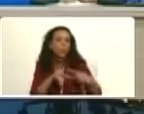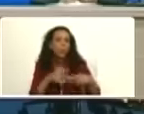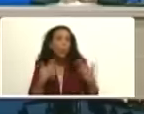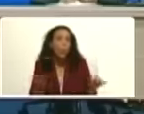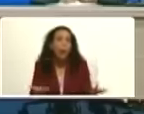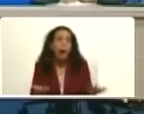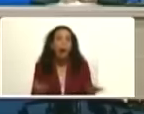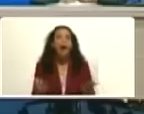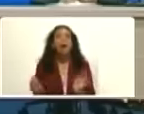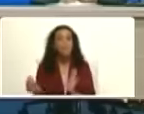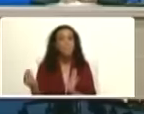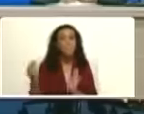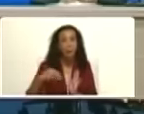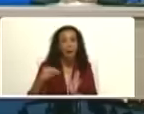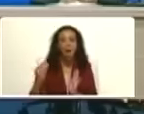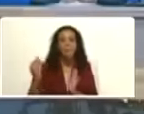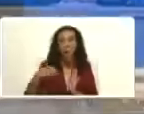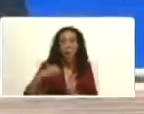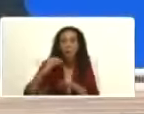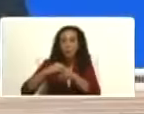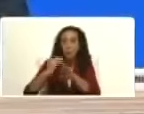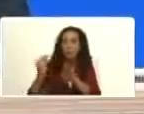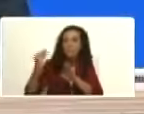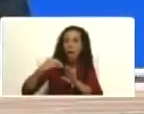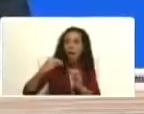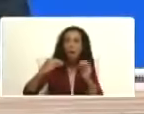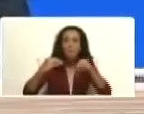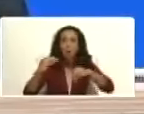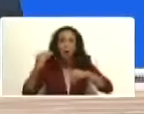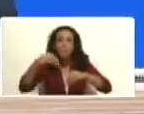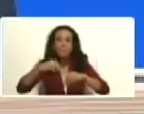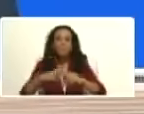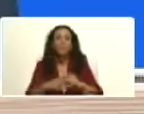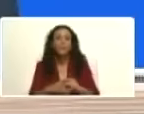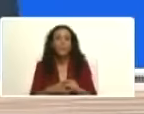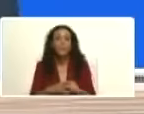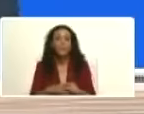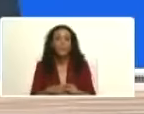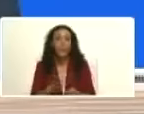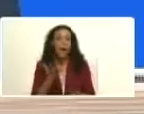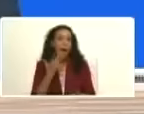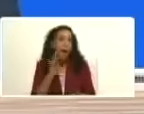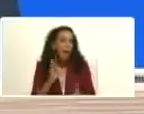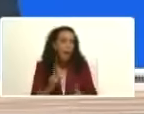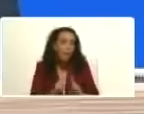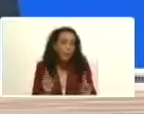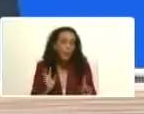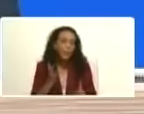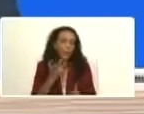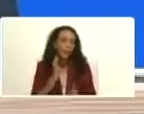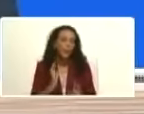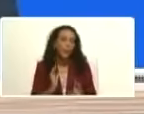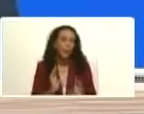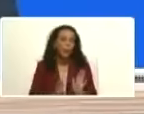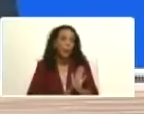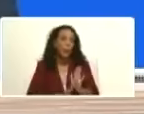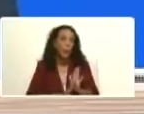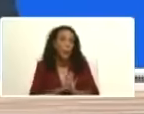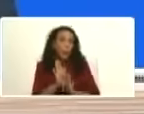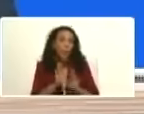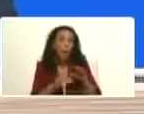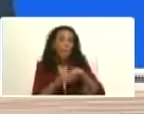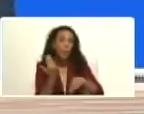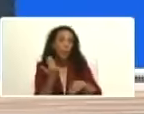para que siga anunciándose, como se anuncia el surgimiento de un nuevo